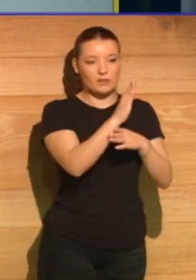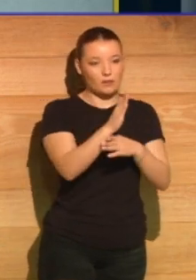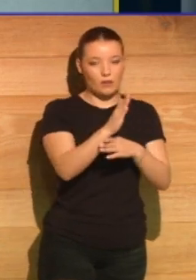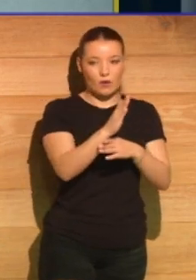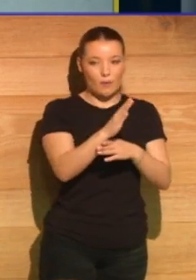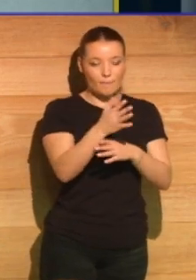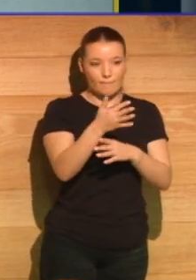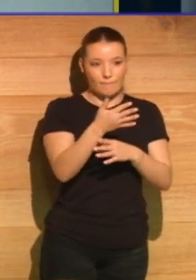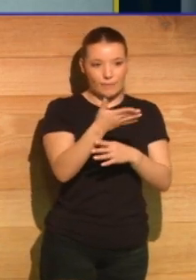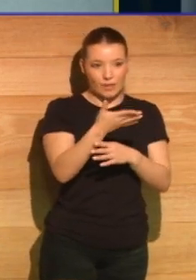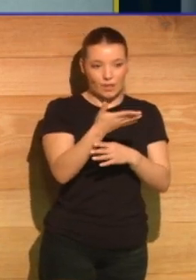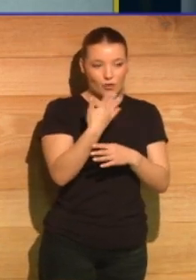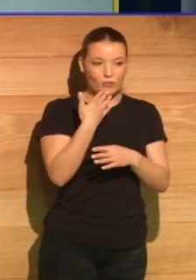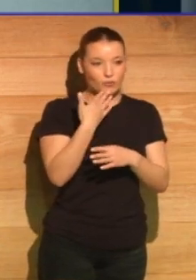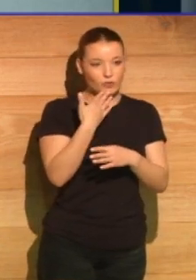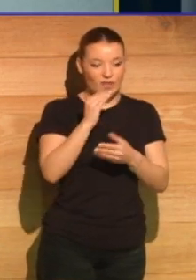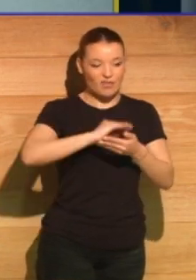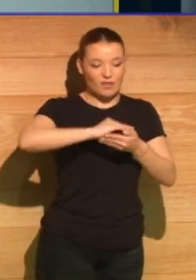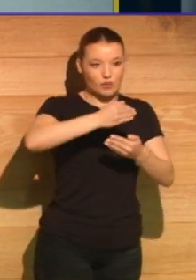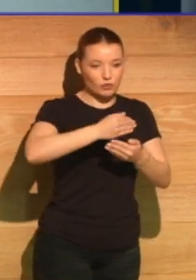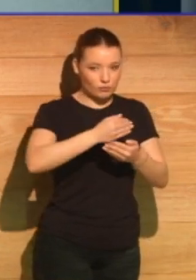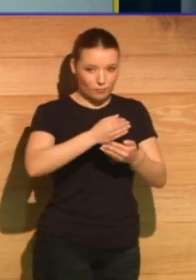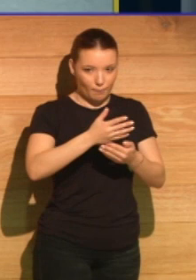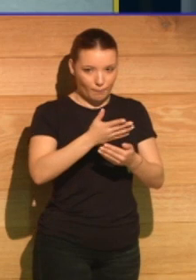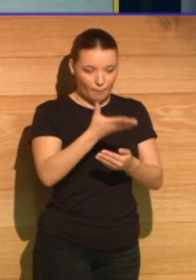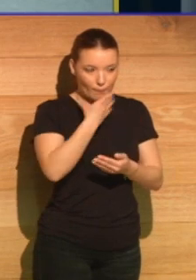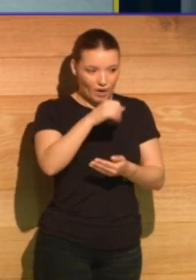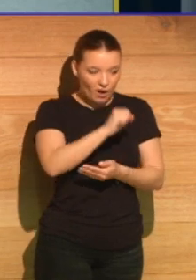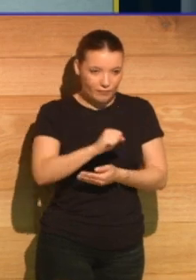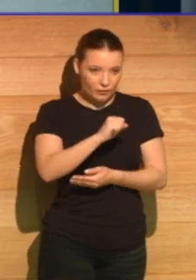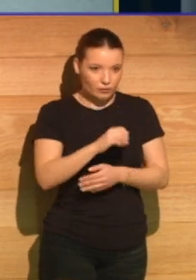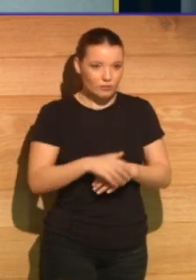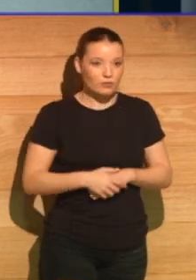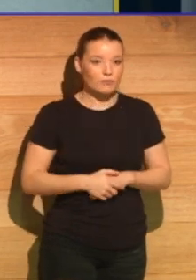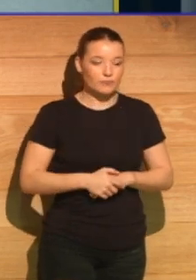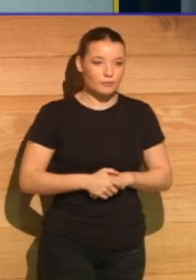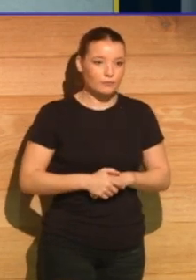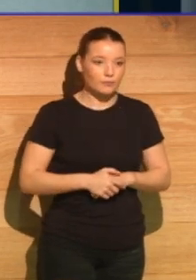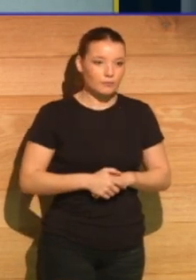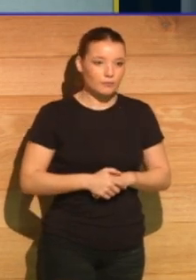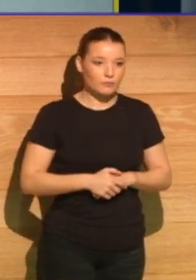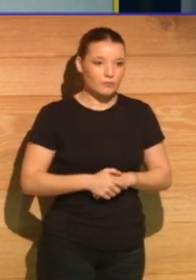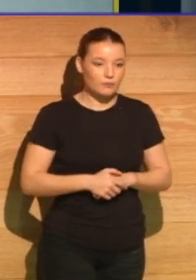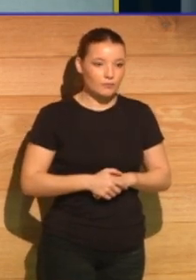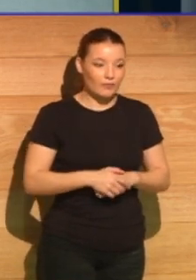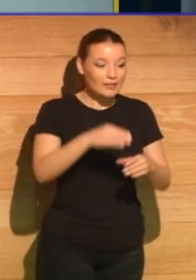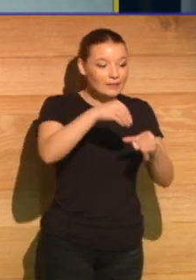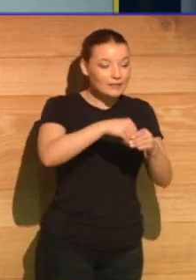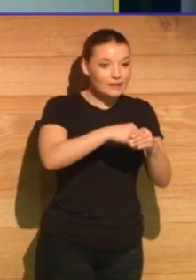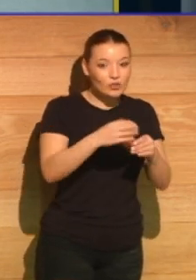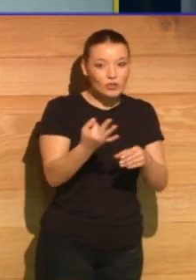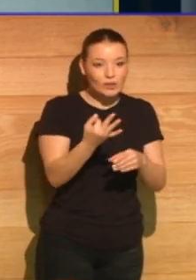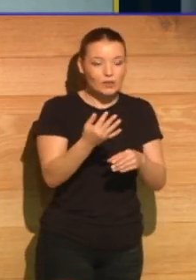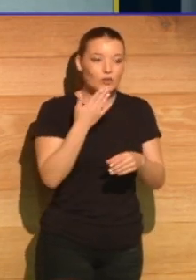me parece como una joya, lo habéis dicho previamente, una joya que contiene como